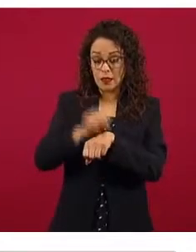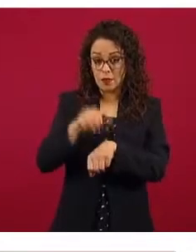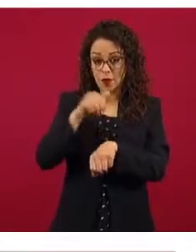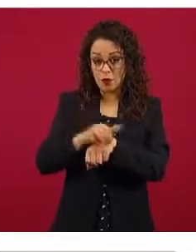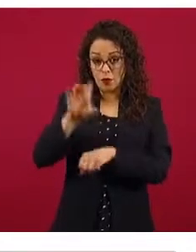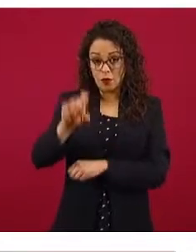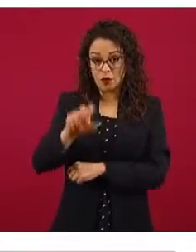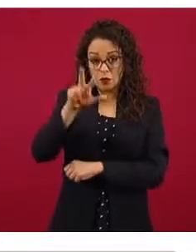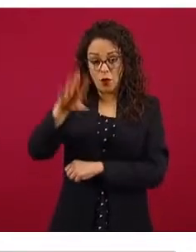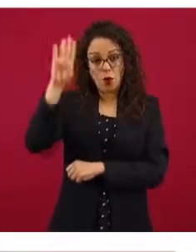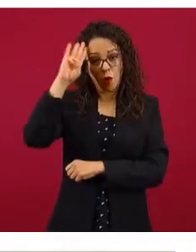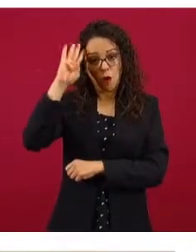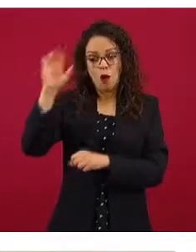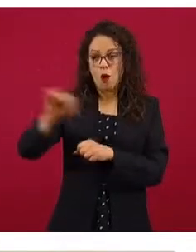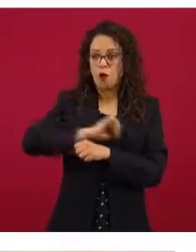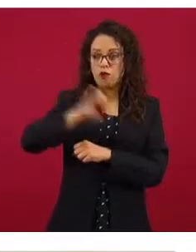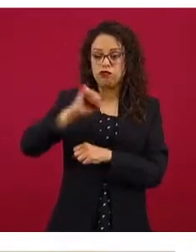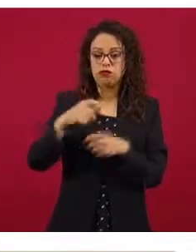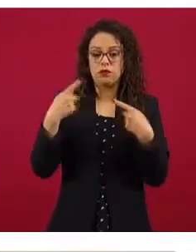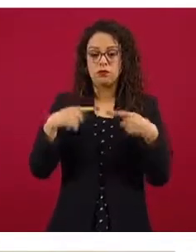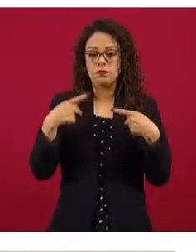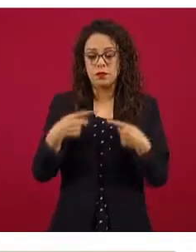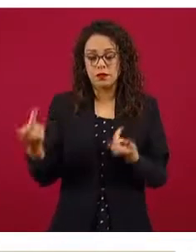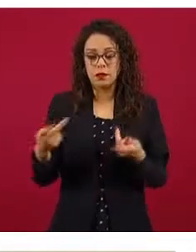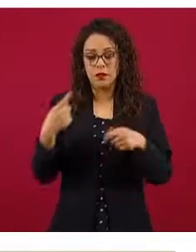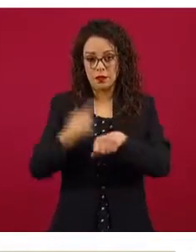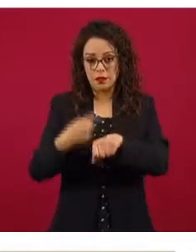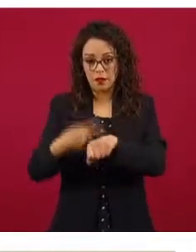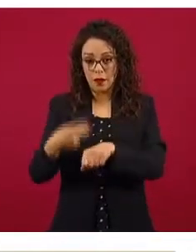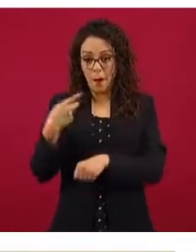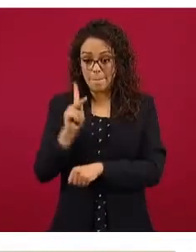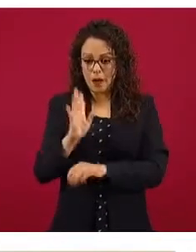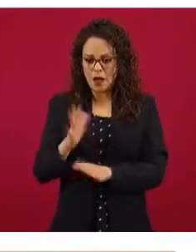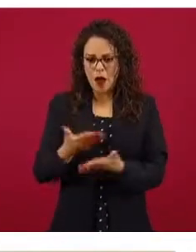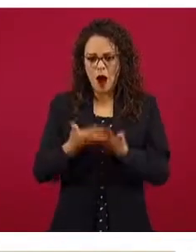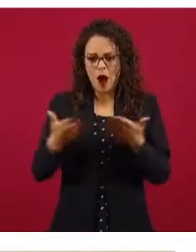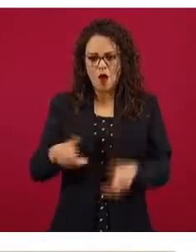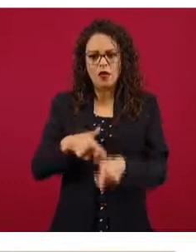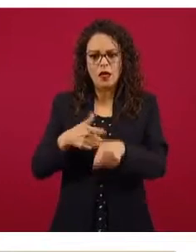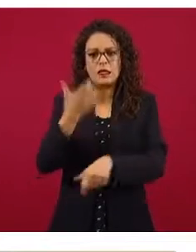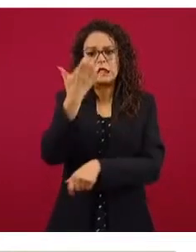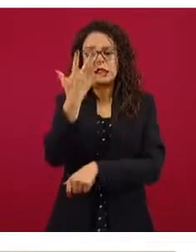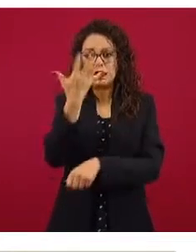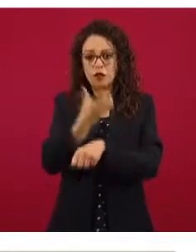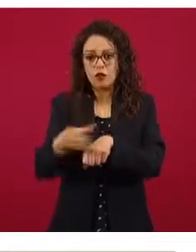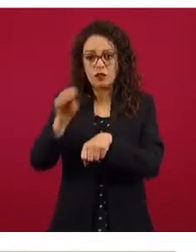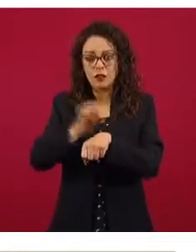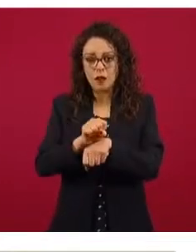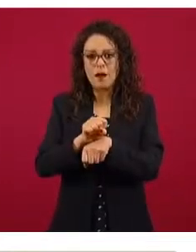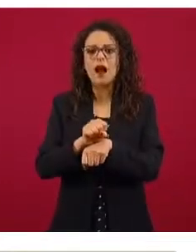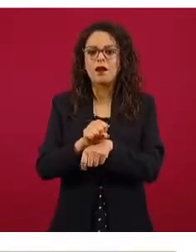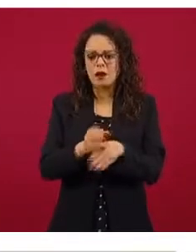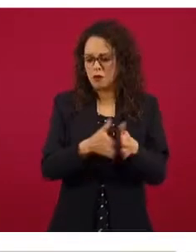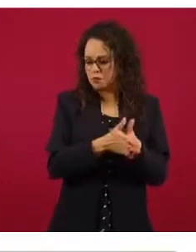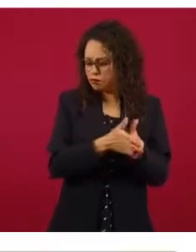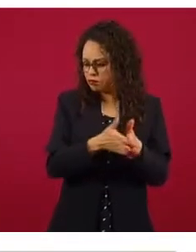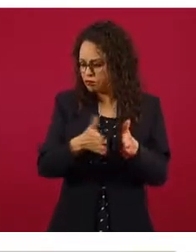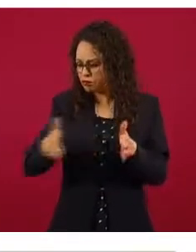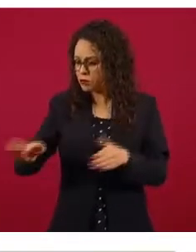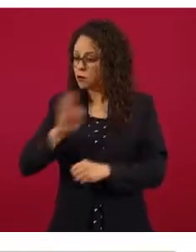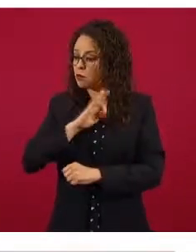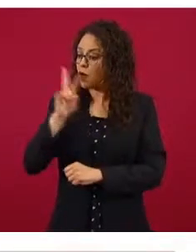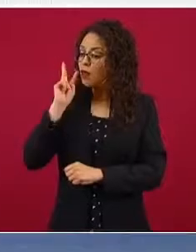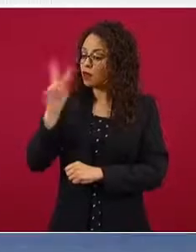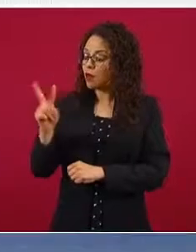en donde aumentó la cantidad de personas enfermas, pero ya llevamos 5 semanas consecutivas en donde hay una reducción